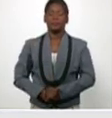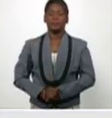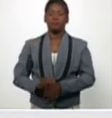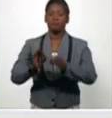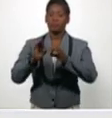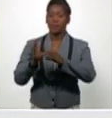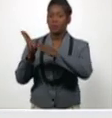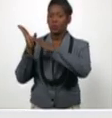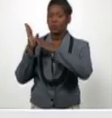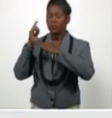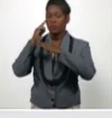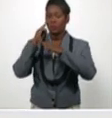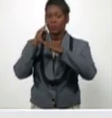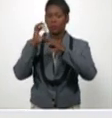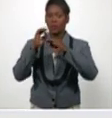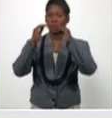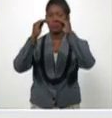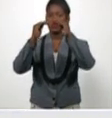concentran el